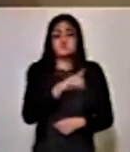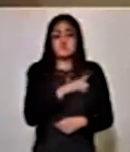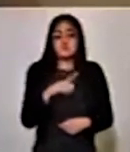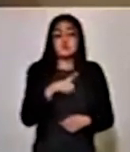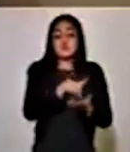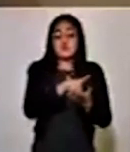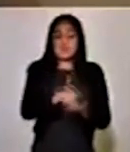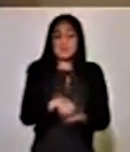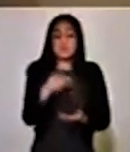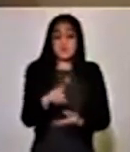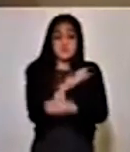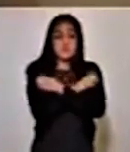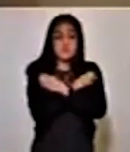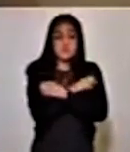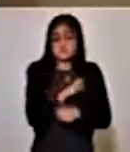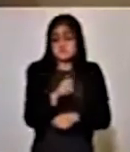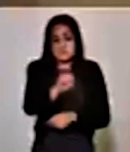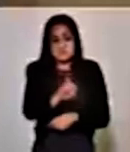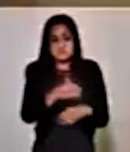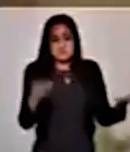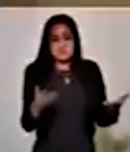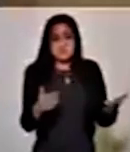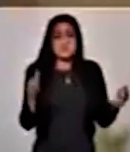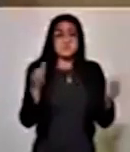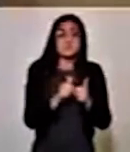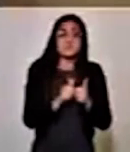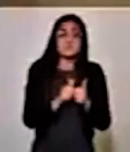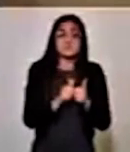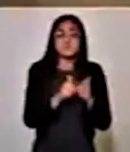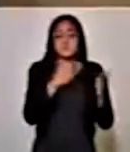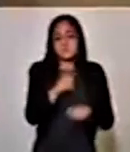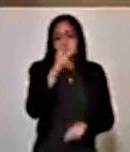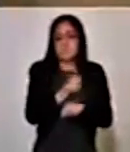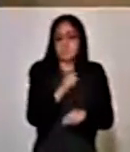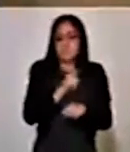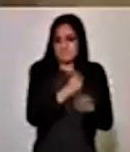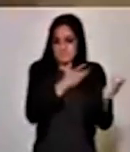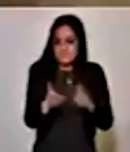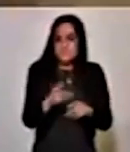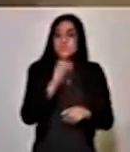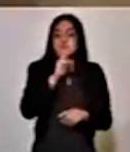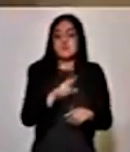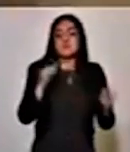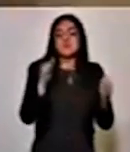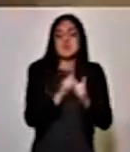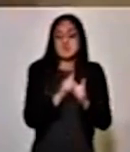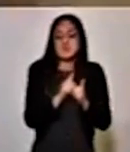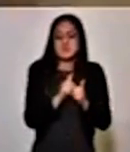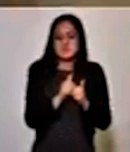derecho a la educación por sistema presencial, primero, pero también por